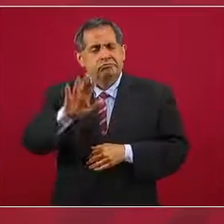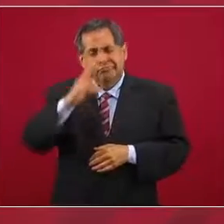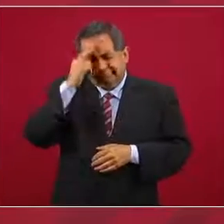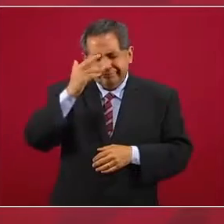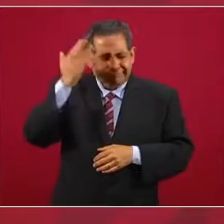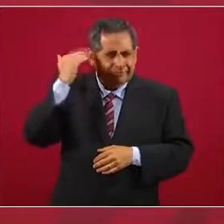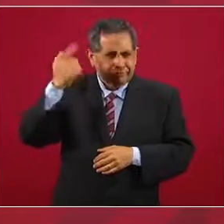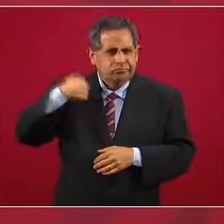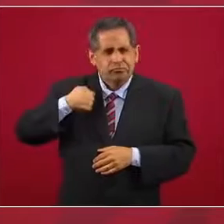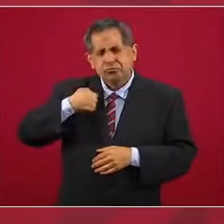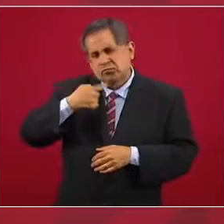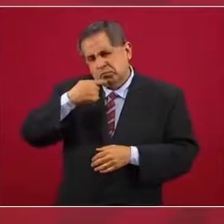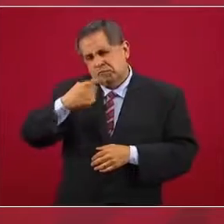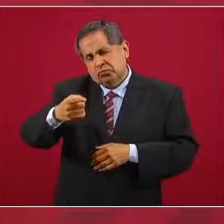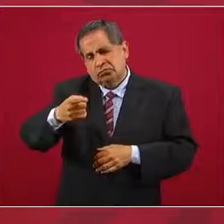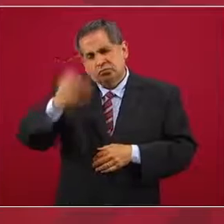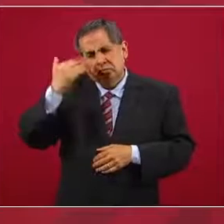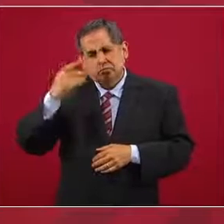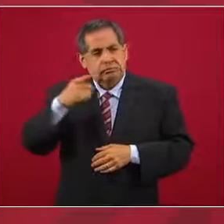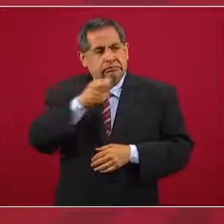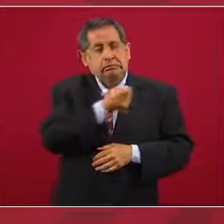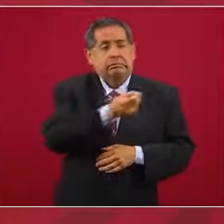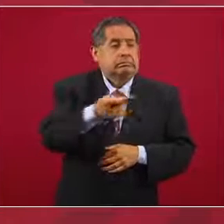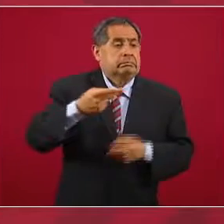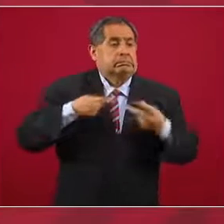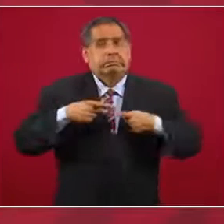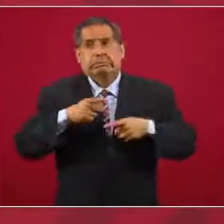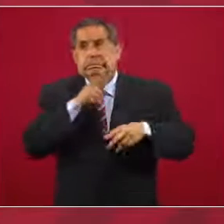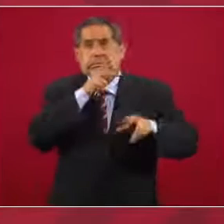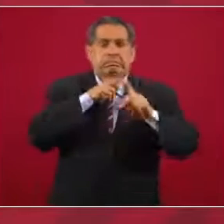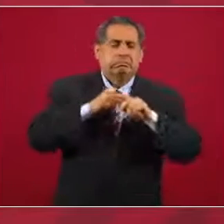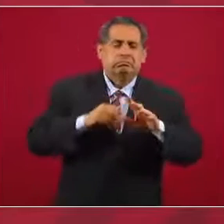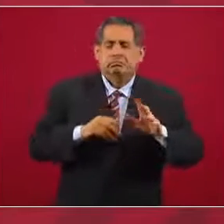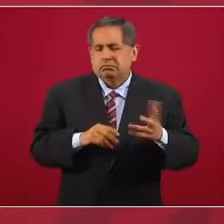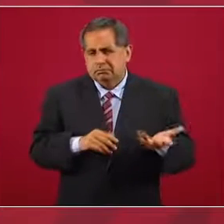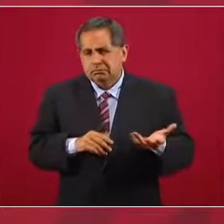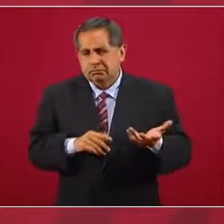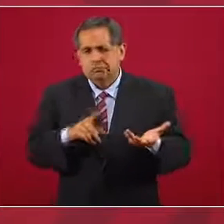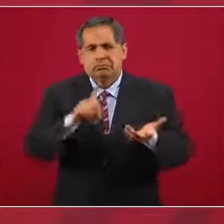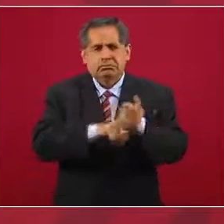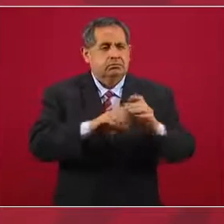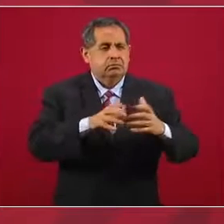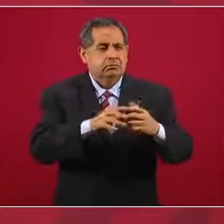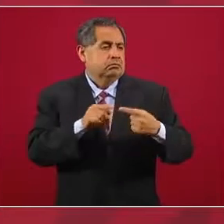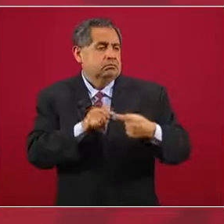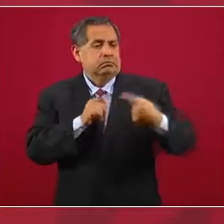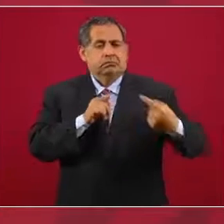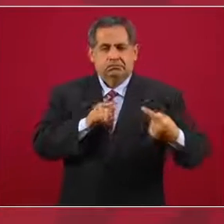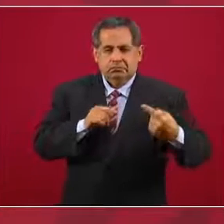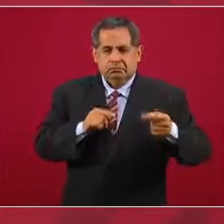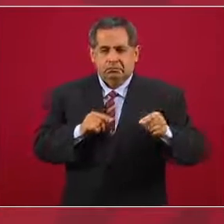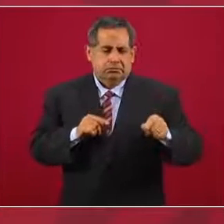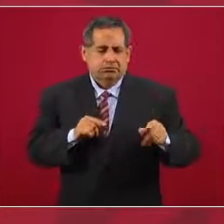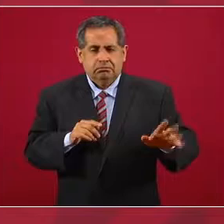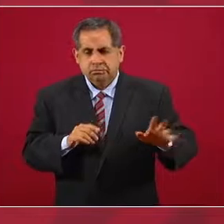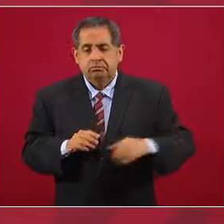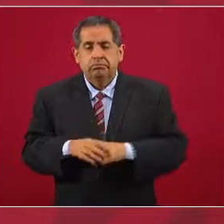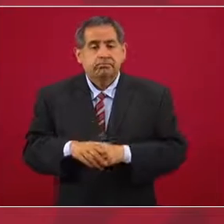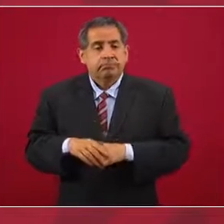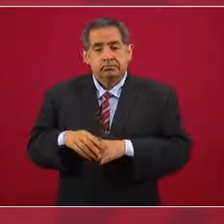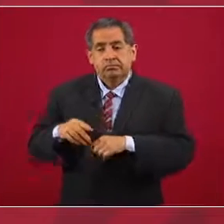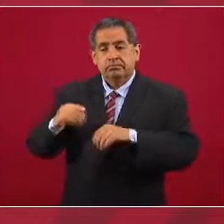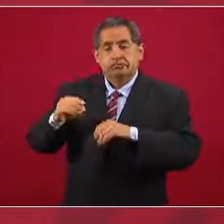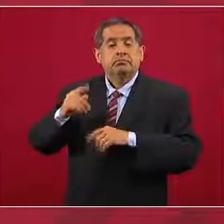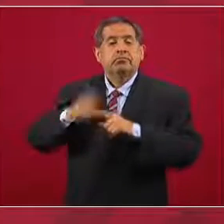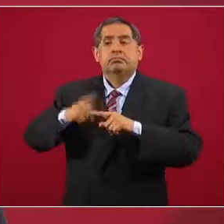momento, cuando lo dije, inquietó a algunas personas que se identificaron en el otro perfil. Esta epidemia llegó